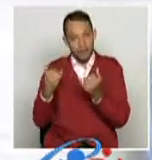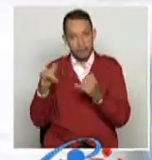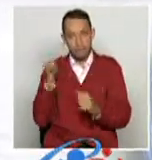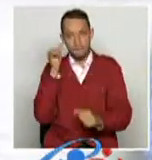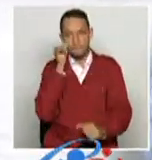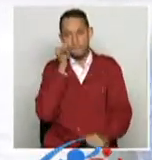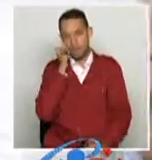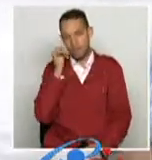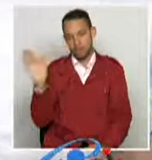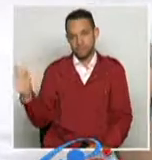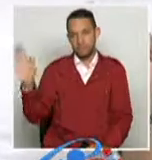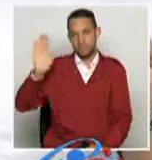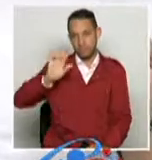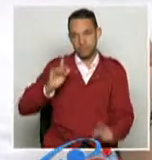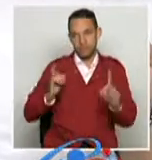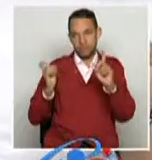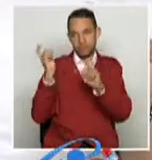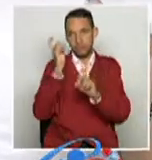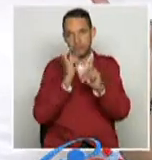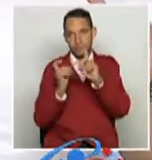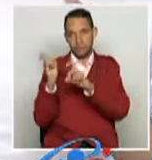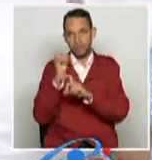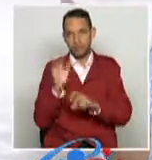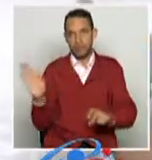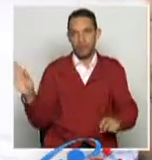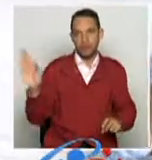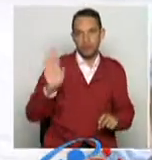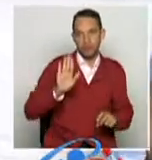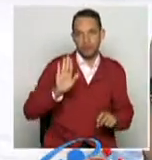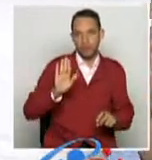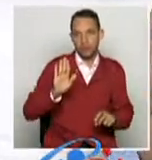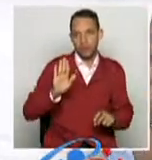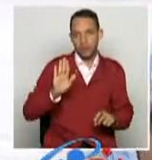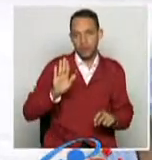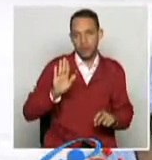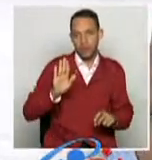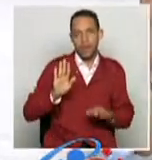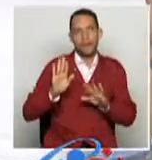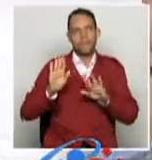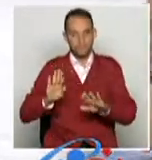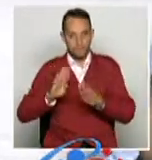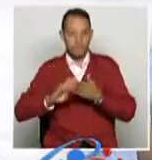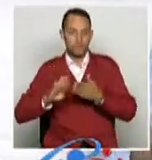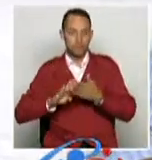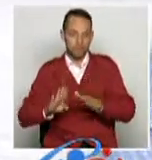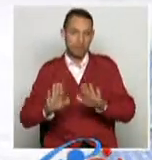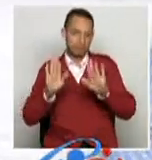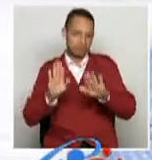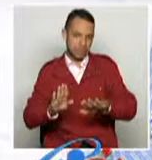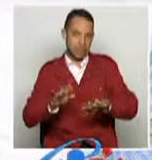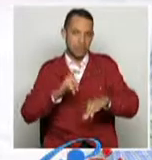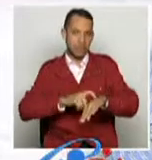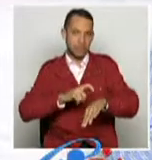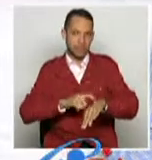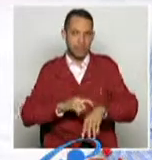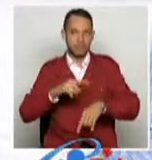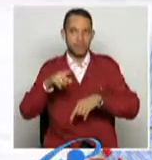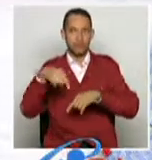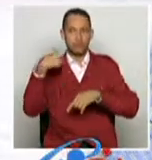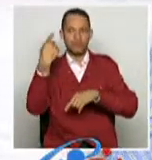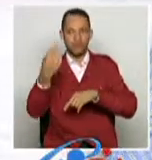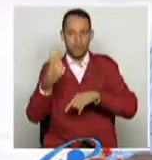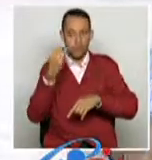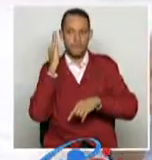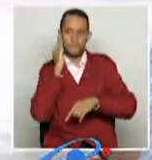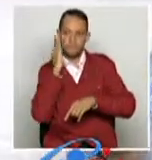de estos videos y lo analizamos desde esos puntos de vista. Esperemos entonces, vamos, de todas maneras, tenemos un material muy importante de ese tipo de